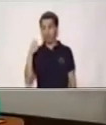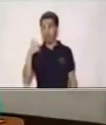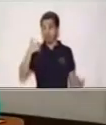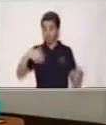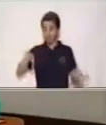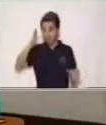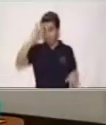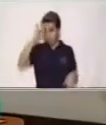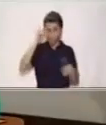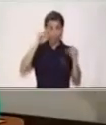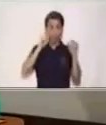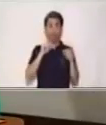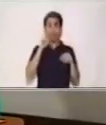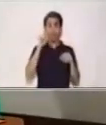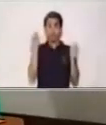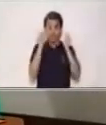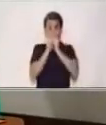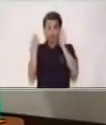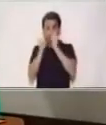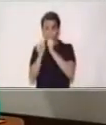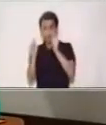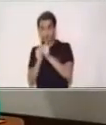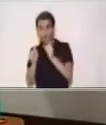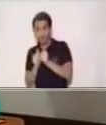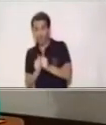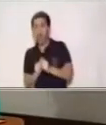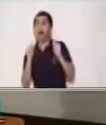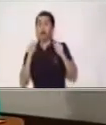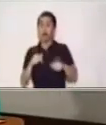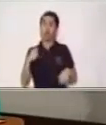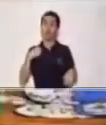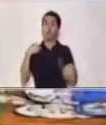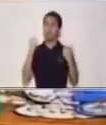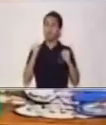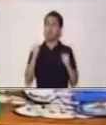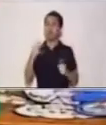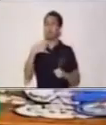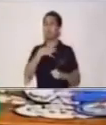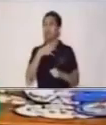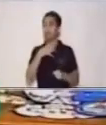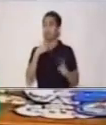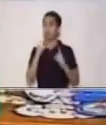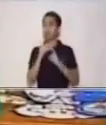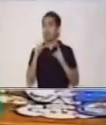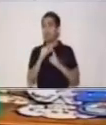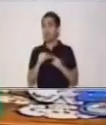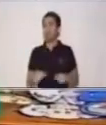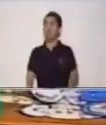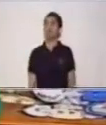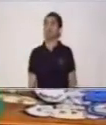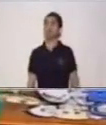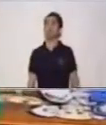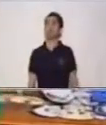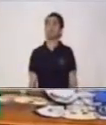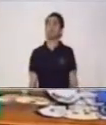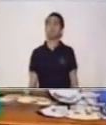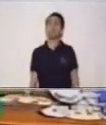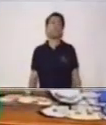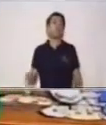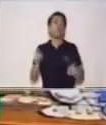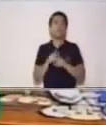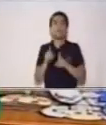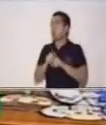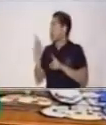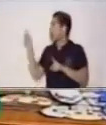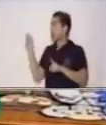ya procedemos a formar nuestras propias palabras. Podemos formar palabras con las mismas